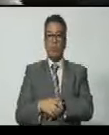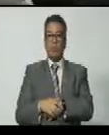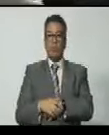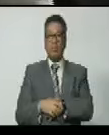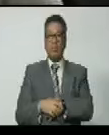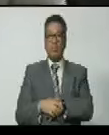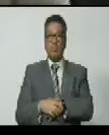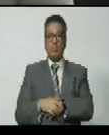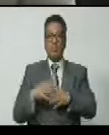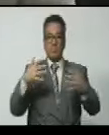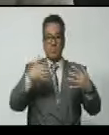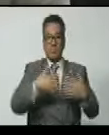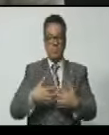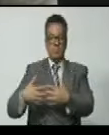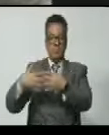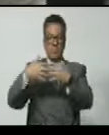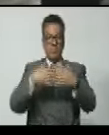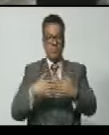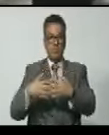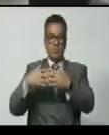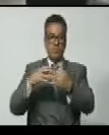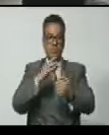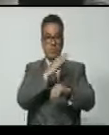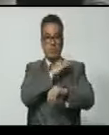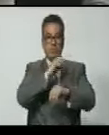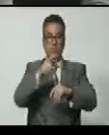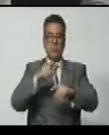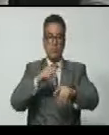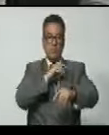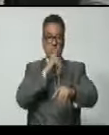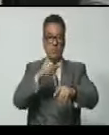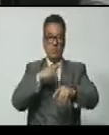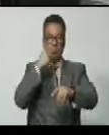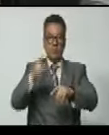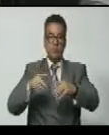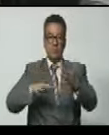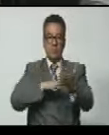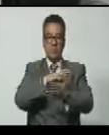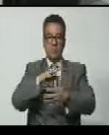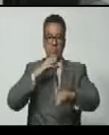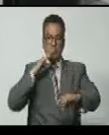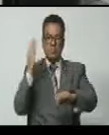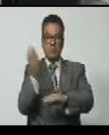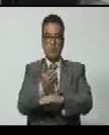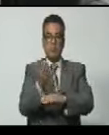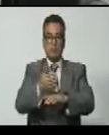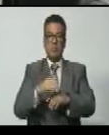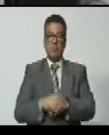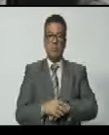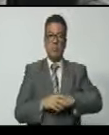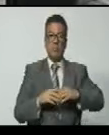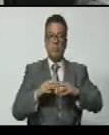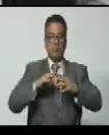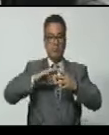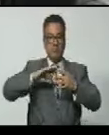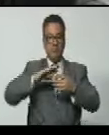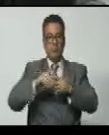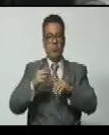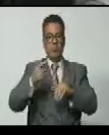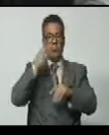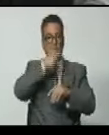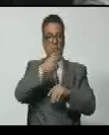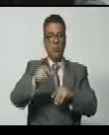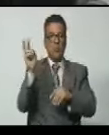el imperialismo norteamericano reafirma su política de violencia y de agresividad contra el